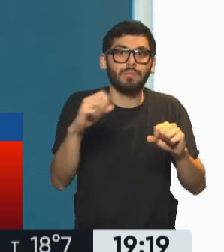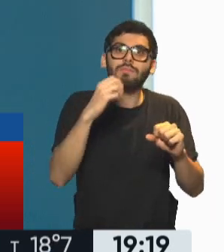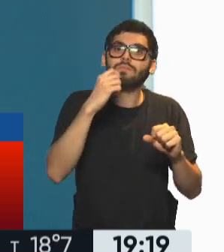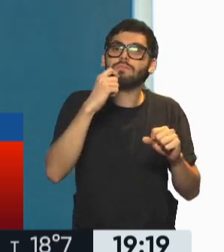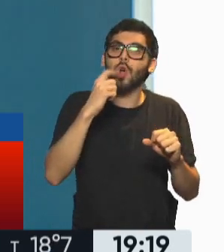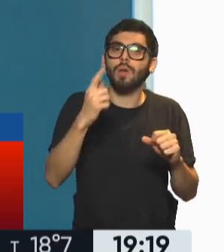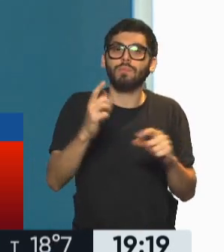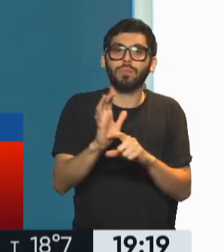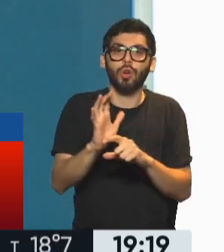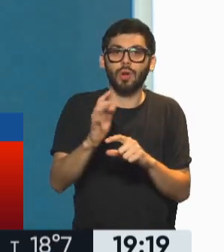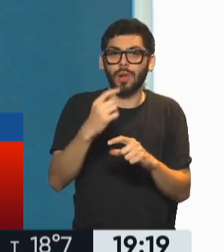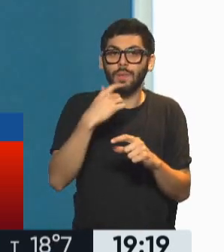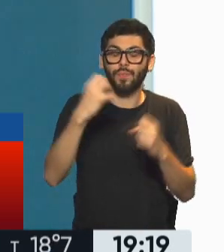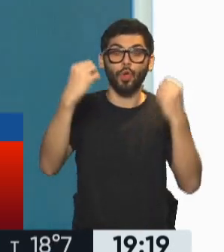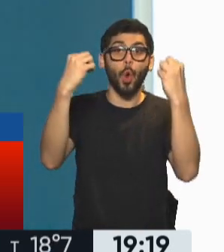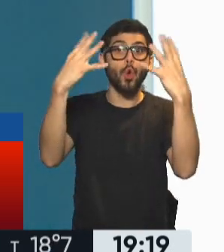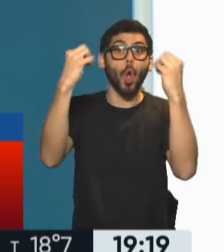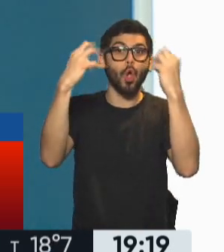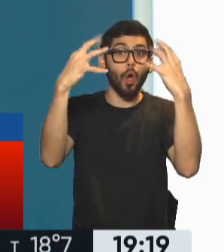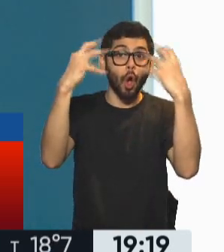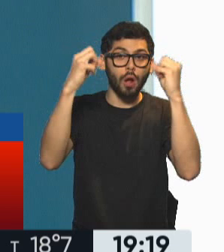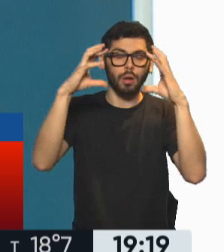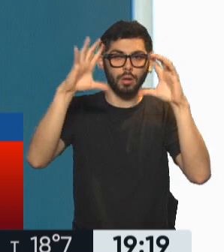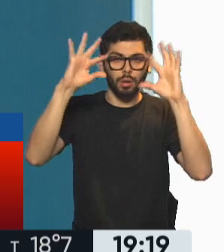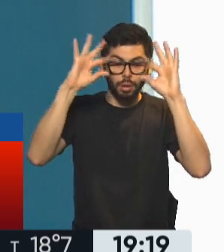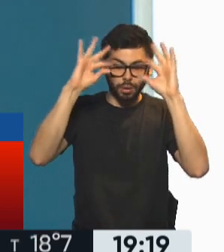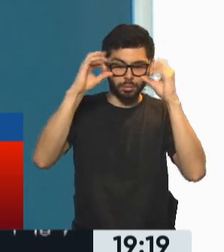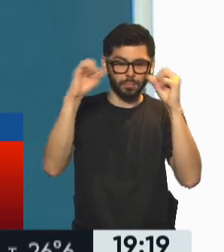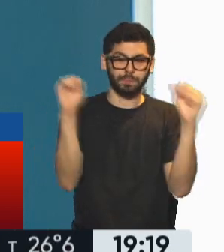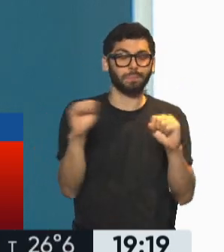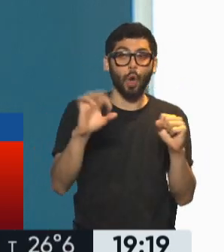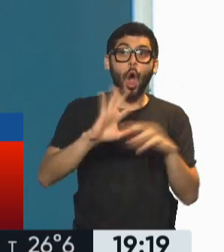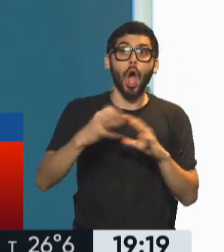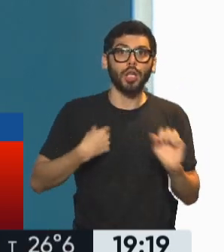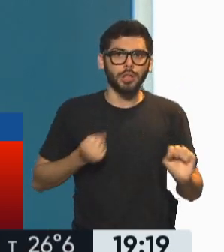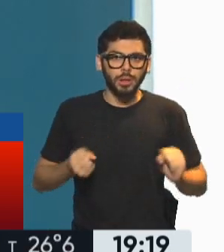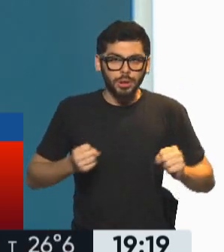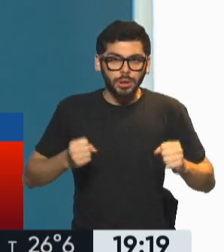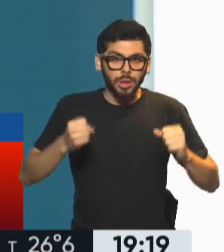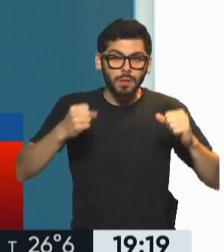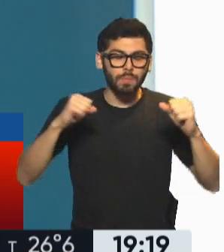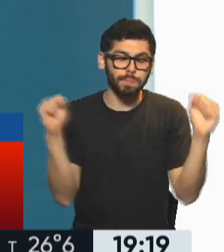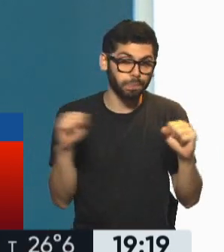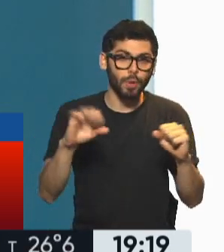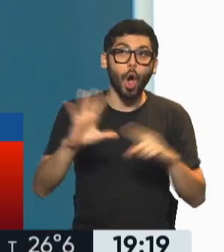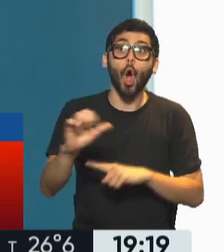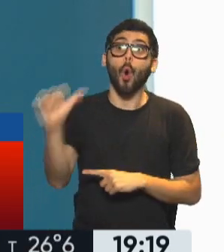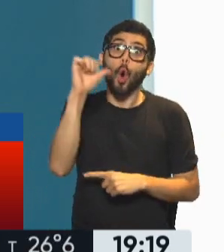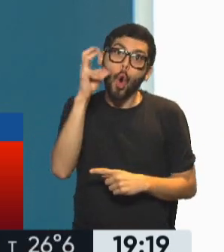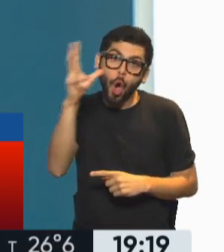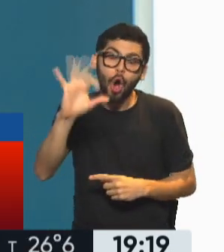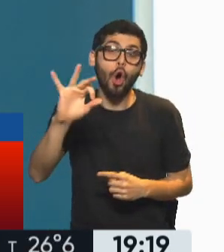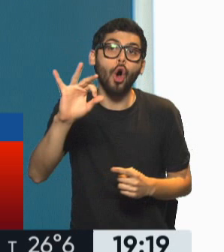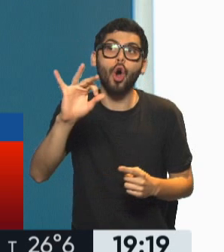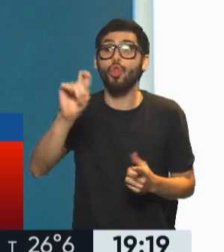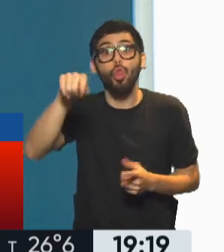de estimulación lumínica o estrés importante, o alcohol o abuso de alguna